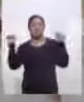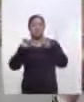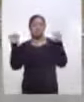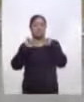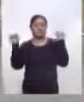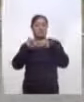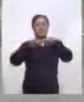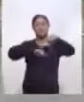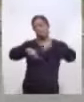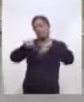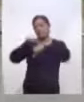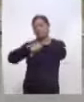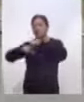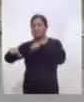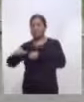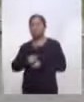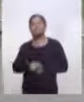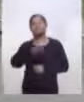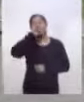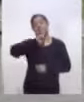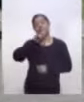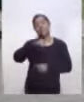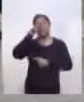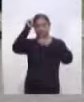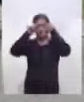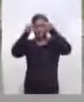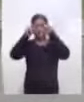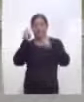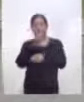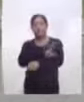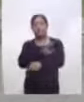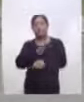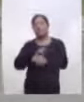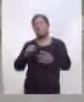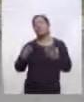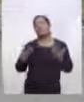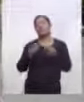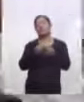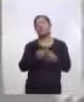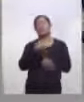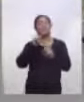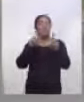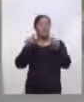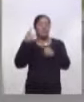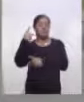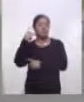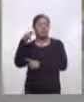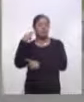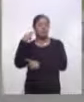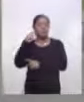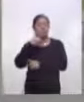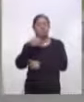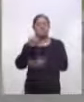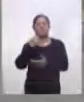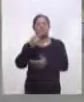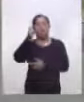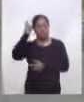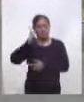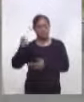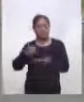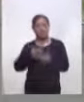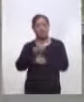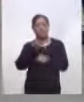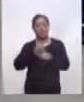que la Secretaría de Turismo Federal, en colaboración con los estados de Tlaxcala, Veracruz, Puebla, Hidalgo y el Estado de México, organizó la